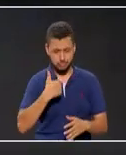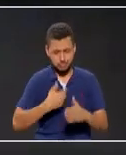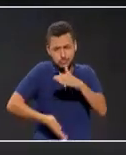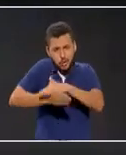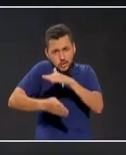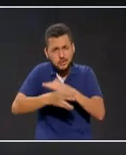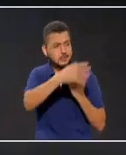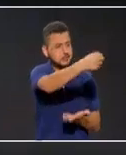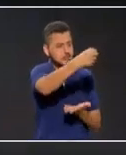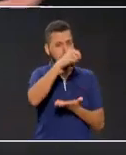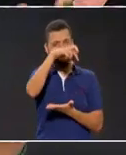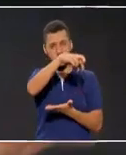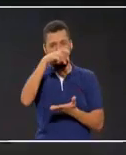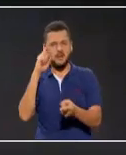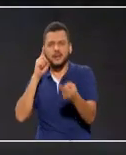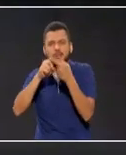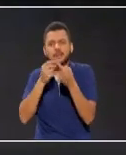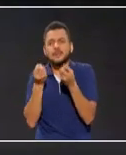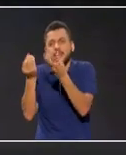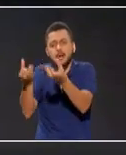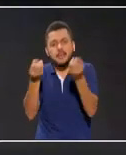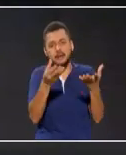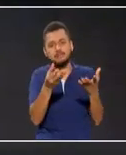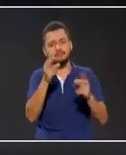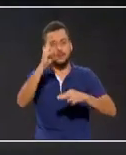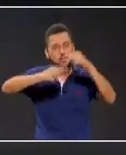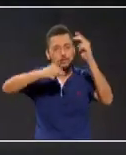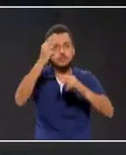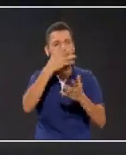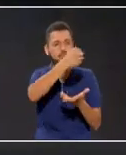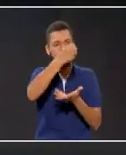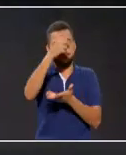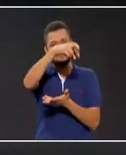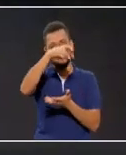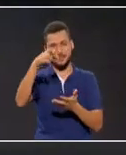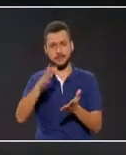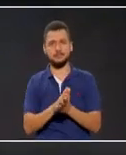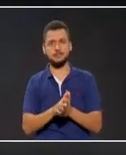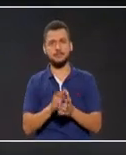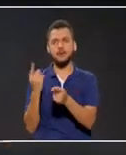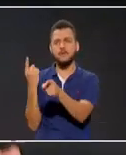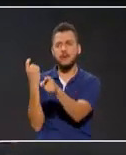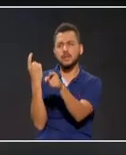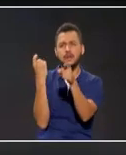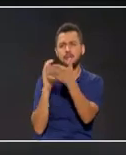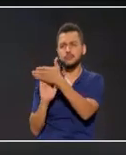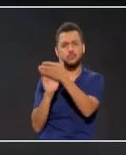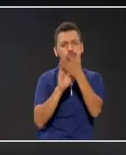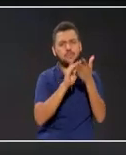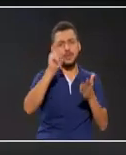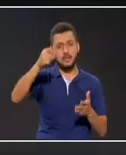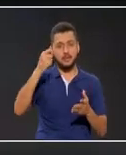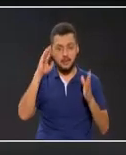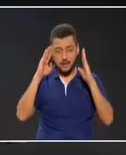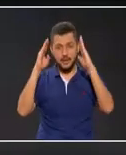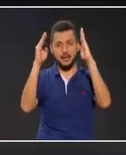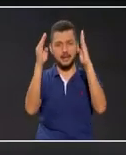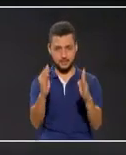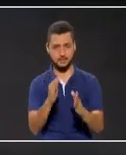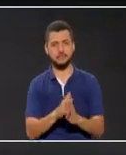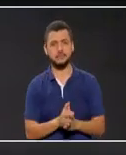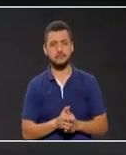necesidades territoriales que no son de toda la ciudad, pero que sí corresponden a las necesidades de una población determinada. Así que